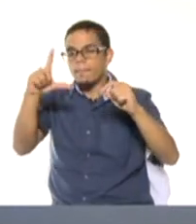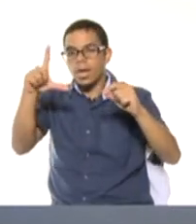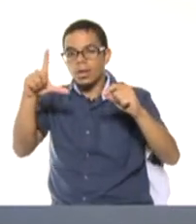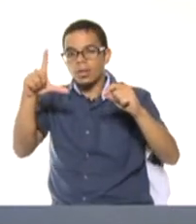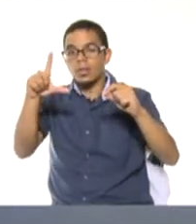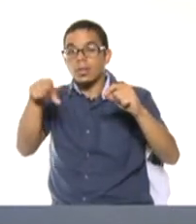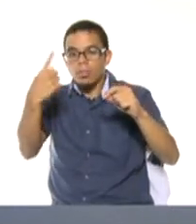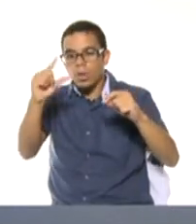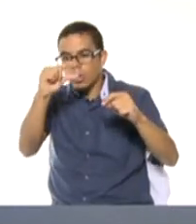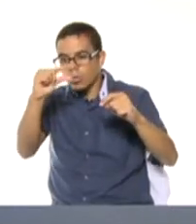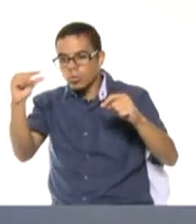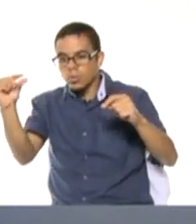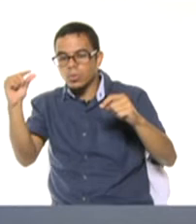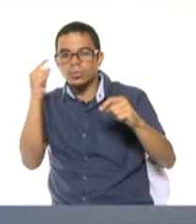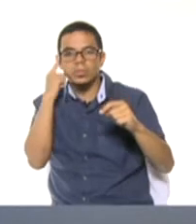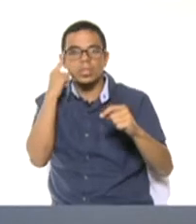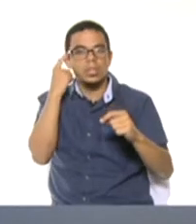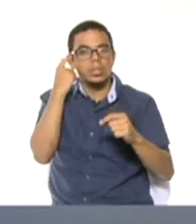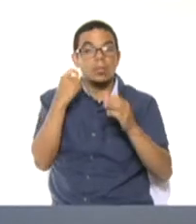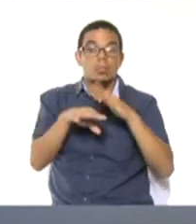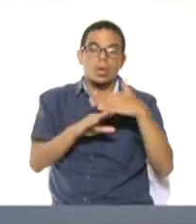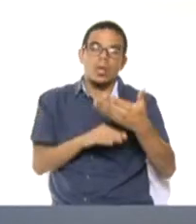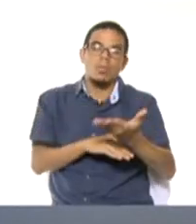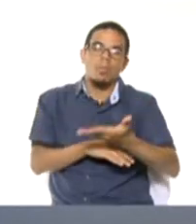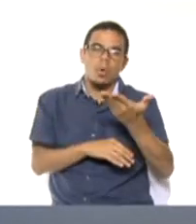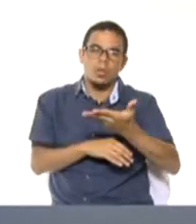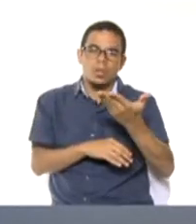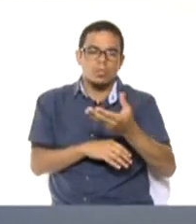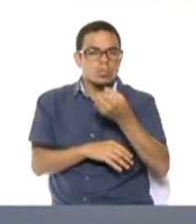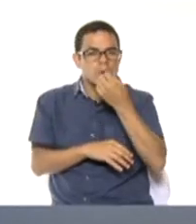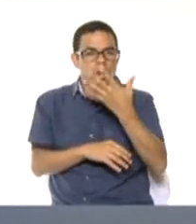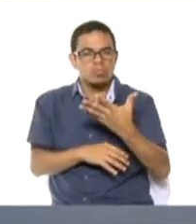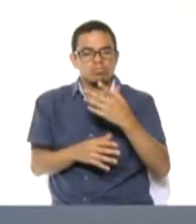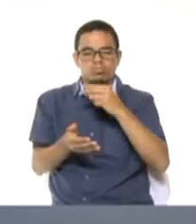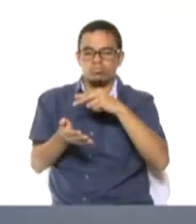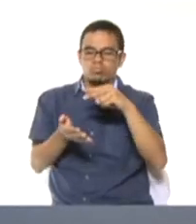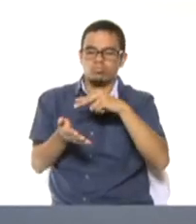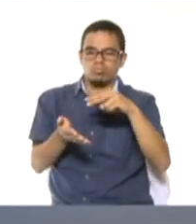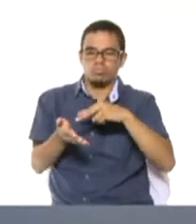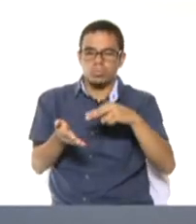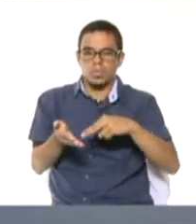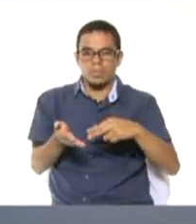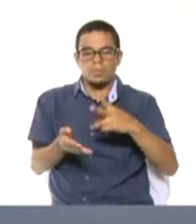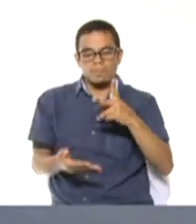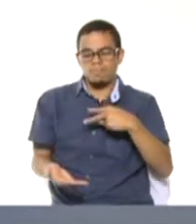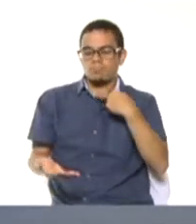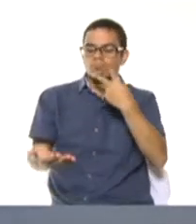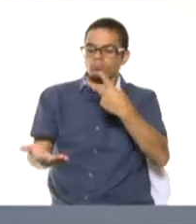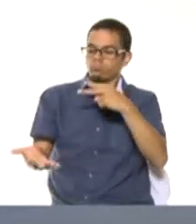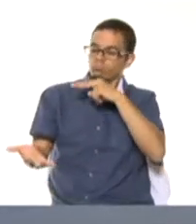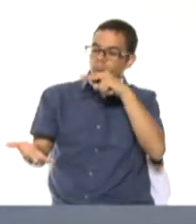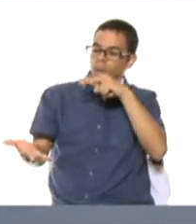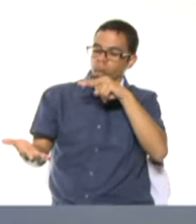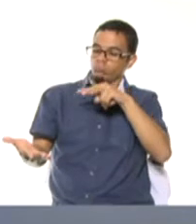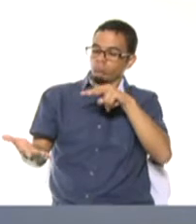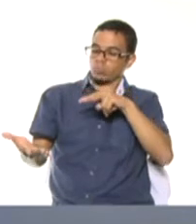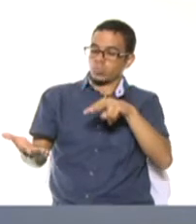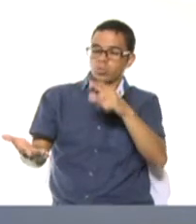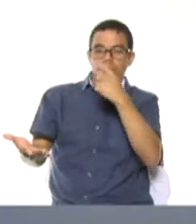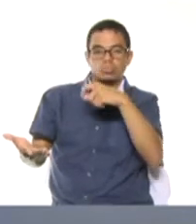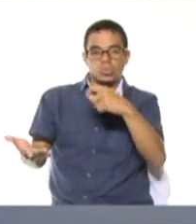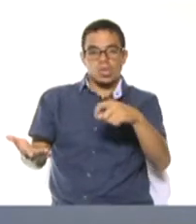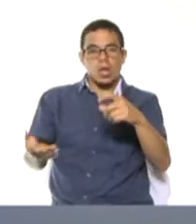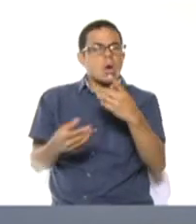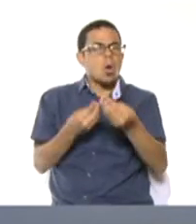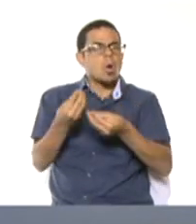la información, darla correcta y eficaz, con una buena entonación a la hora de leer. ¿Y cómo ayudamos a esa persona